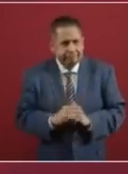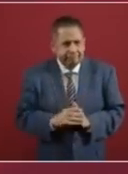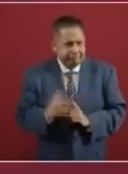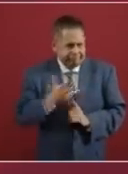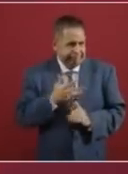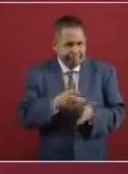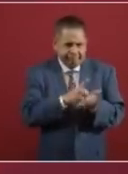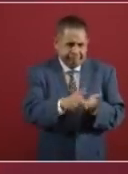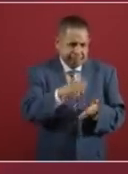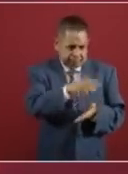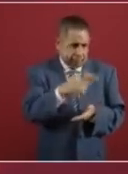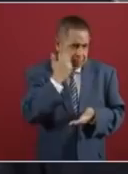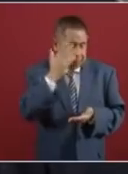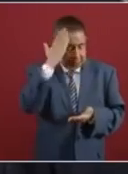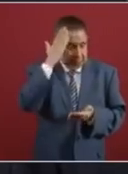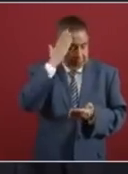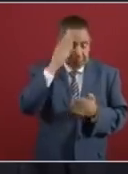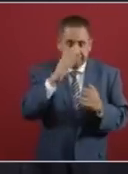tiene derecho a eso,